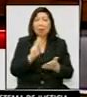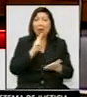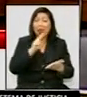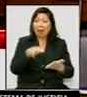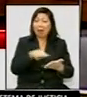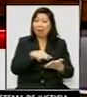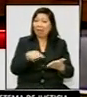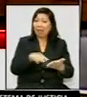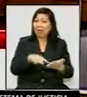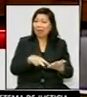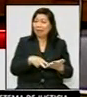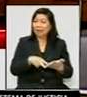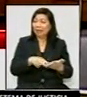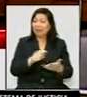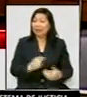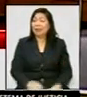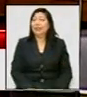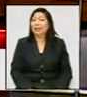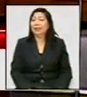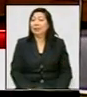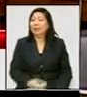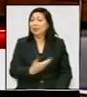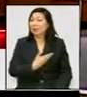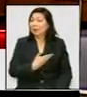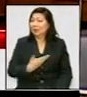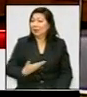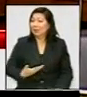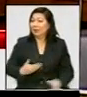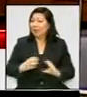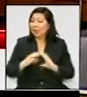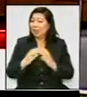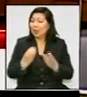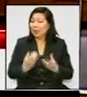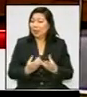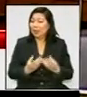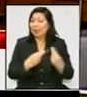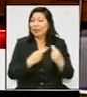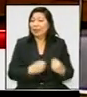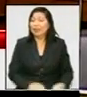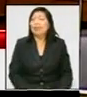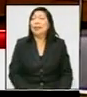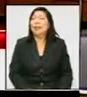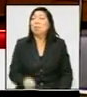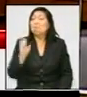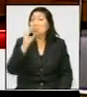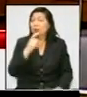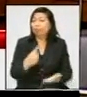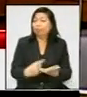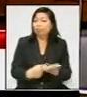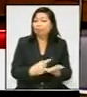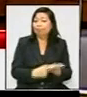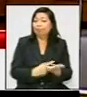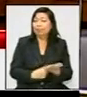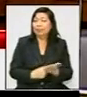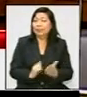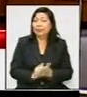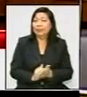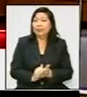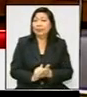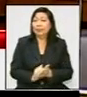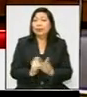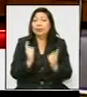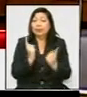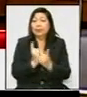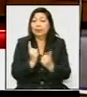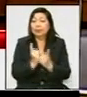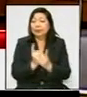es atribución exclusiva del presidente del Congreso. Está en la obligación de buscar consensos, está en la obligación de